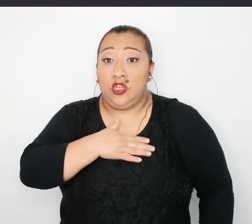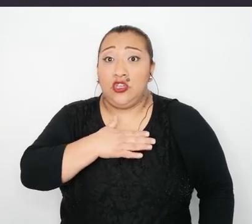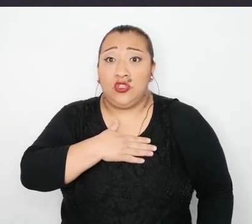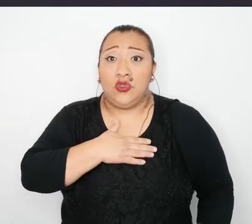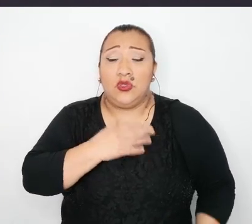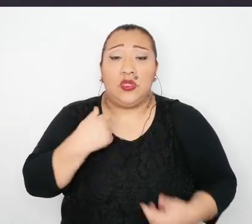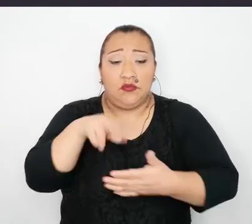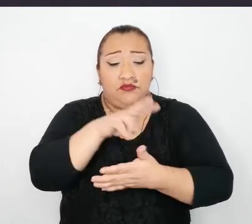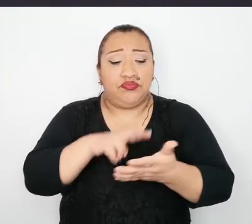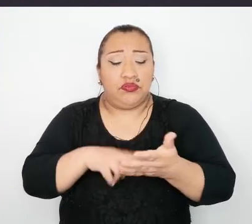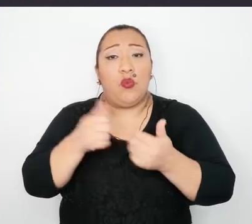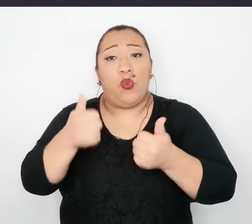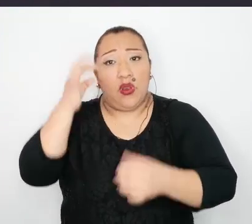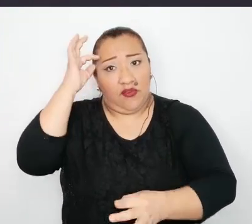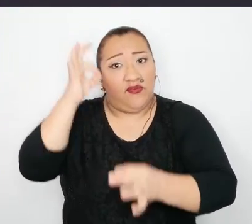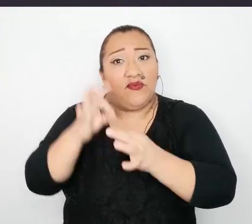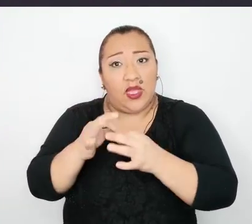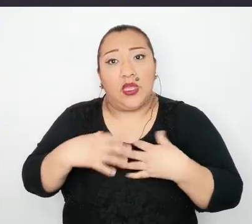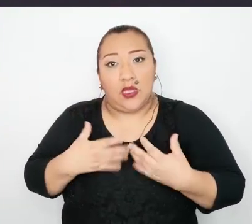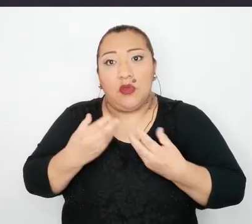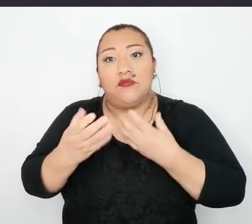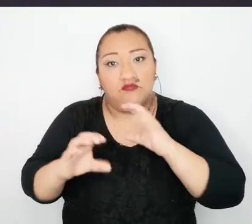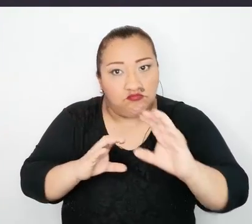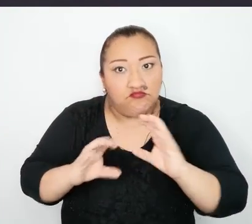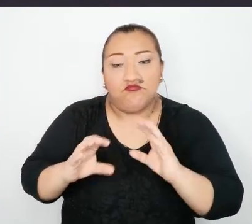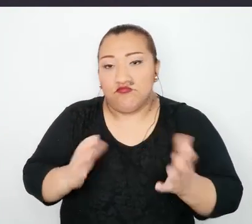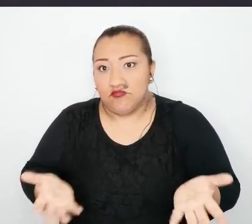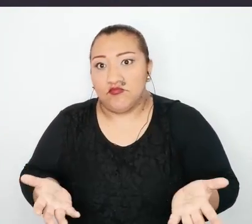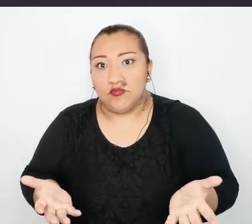Nosotros tenemos una lectura de buena fe